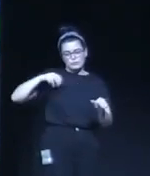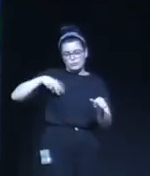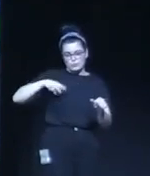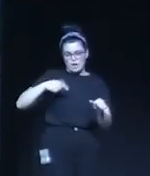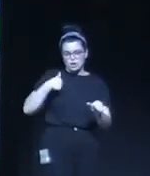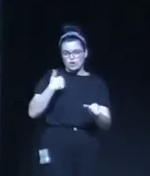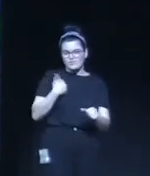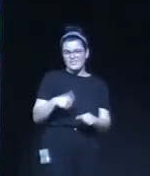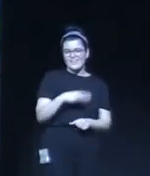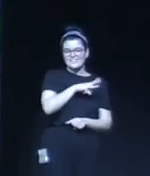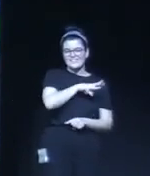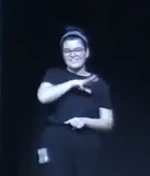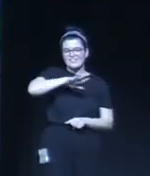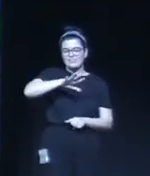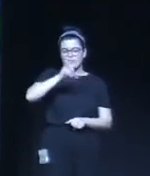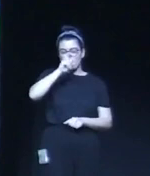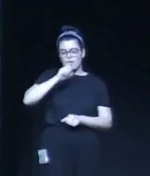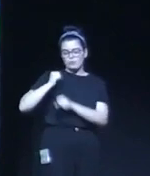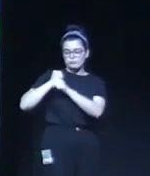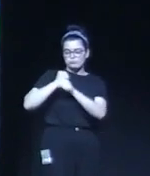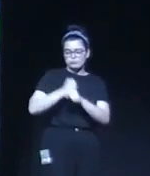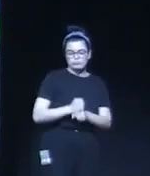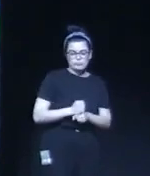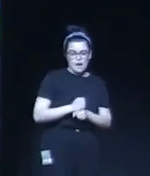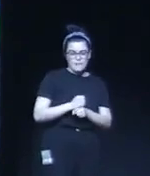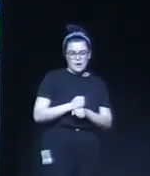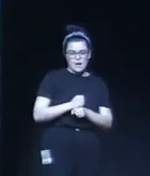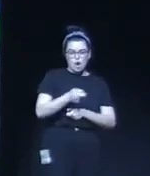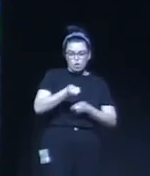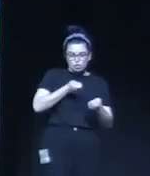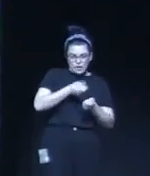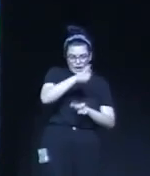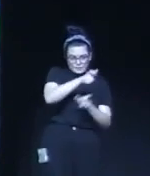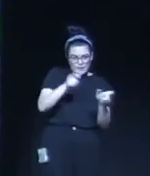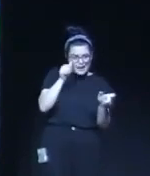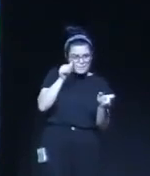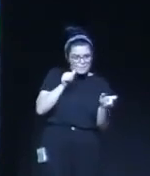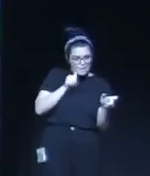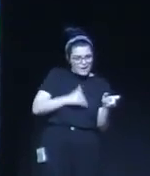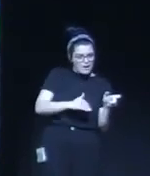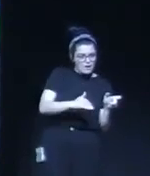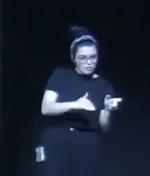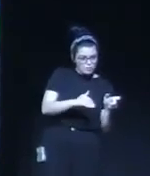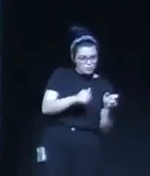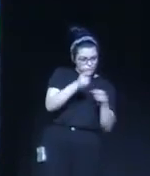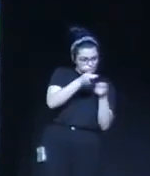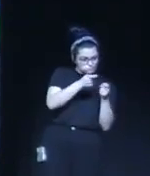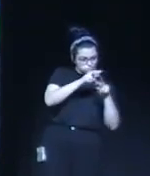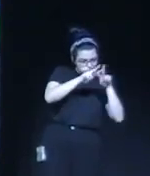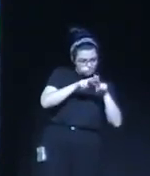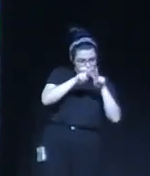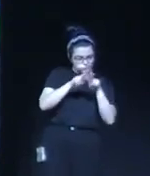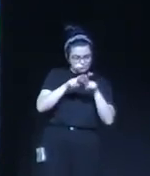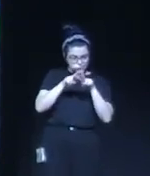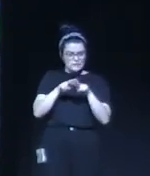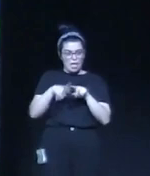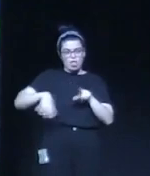35 años a controlar el embarazo de las mujeres de la zona minera. Durante estos años yo he